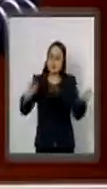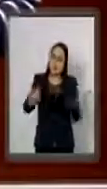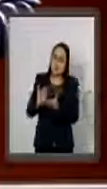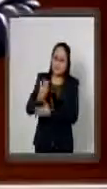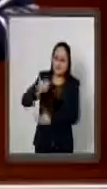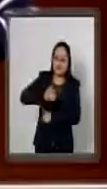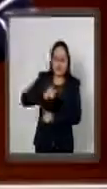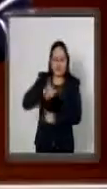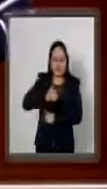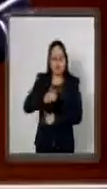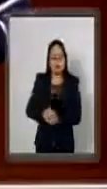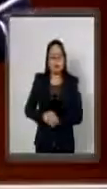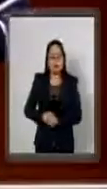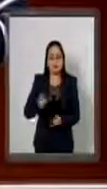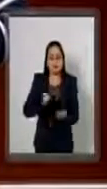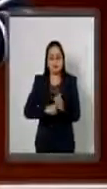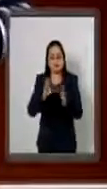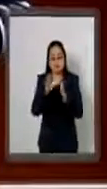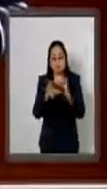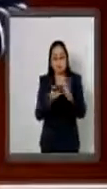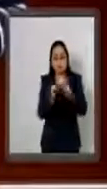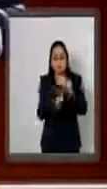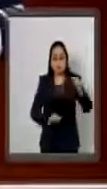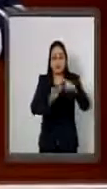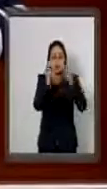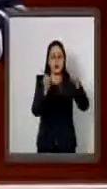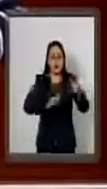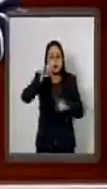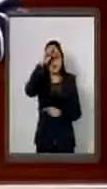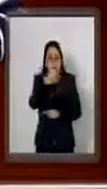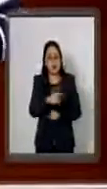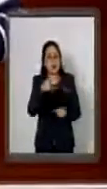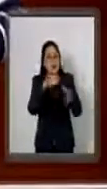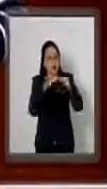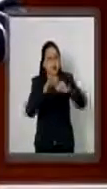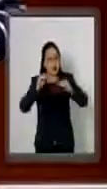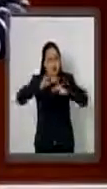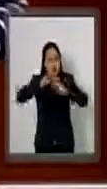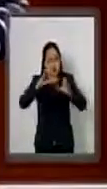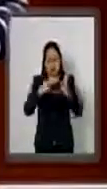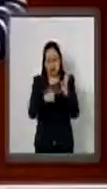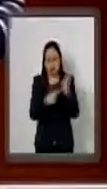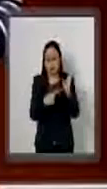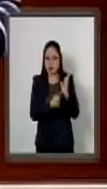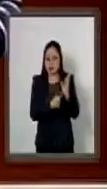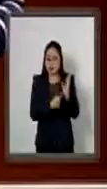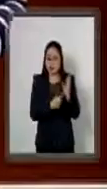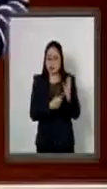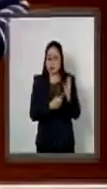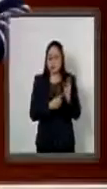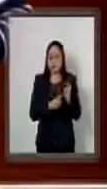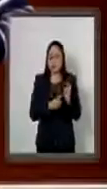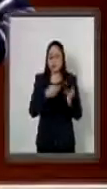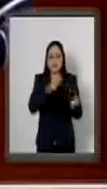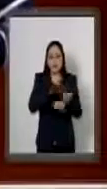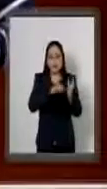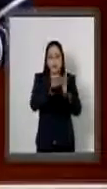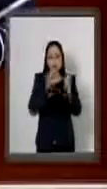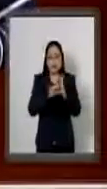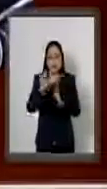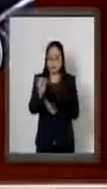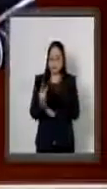los Estados Unidos Mexicanos es clara en ese sentido. En primer lugar, el artículo